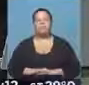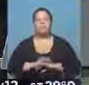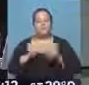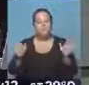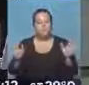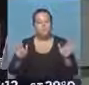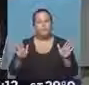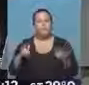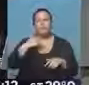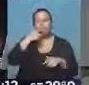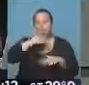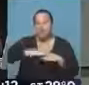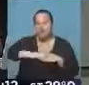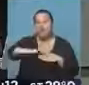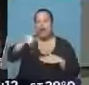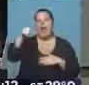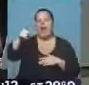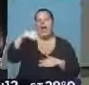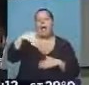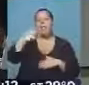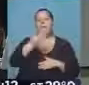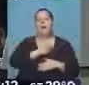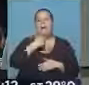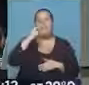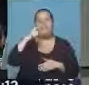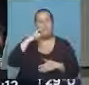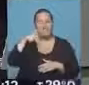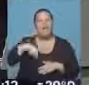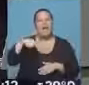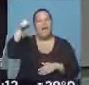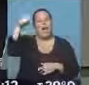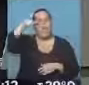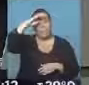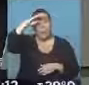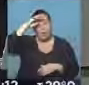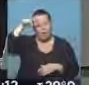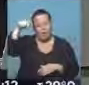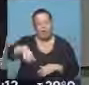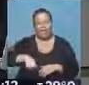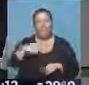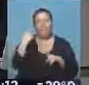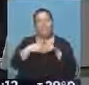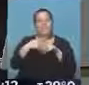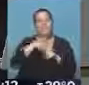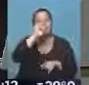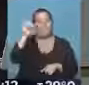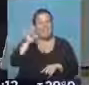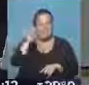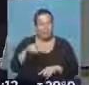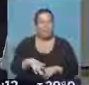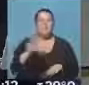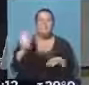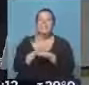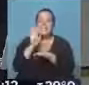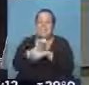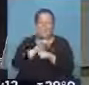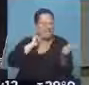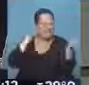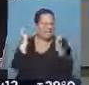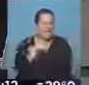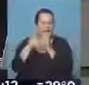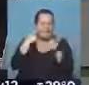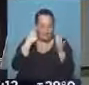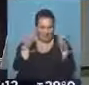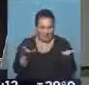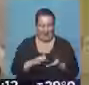Bueno, alfombra roja para el Mafisi que se está desarrollando en Puerto Madryn, este festival internacional. Y el cine ha revolucionado la ciudad,